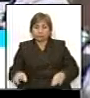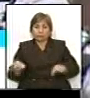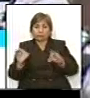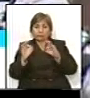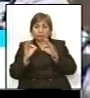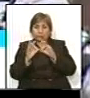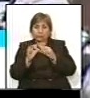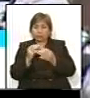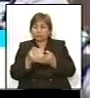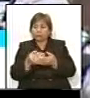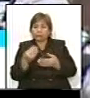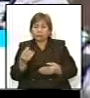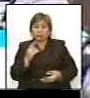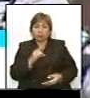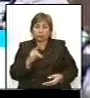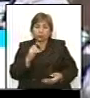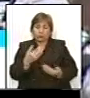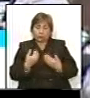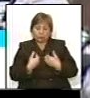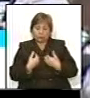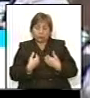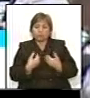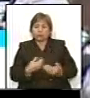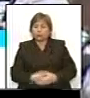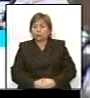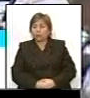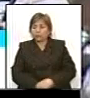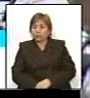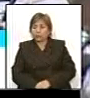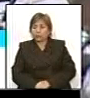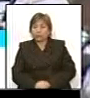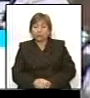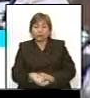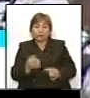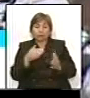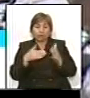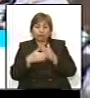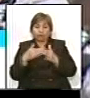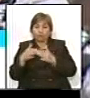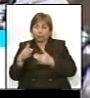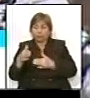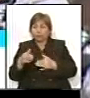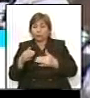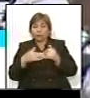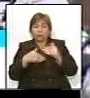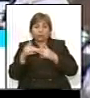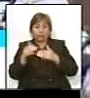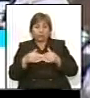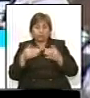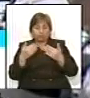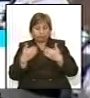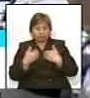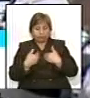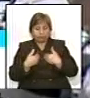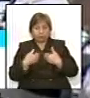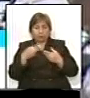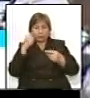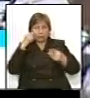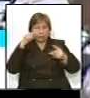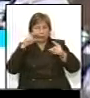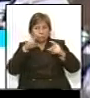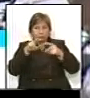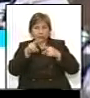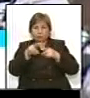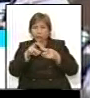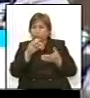allá. Urgir lo que tenemos ya. Lo que está trabado como reconstrucción, pero tener en la mira que